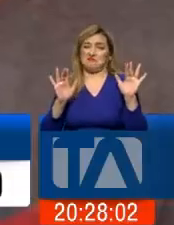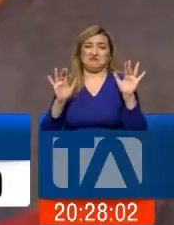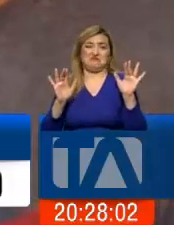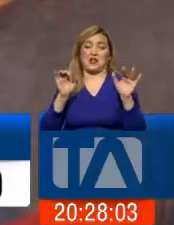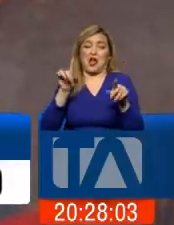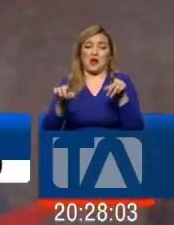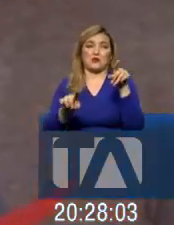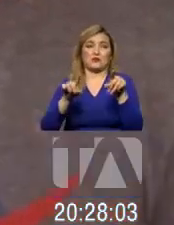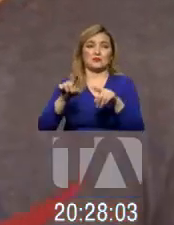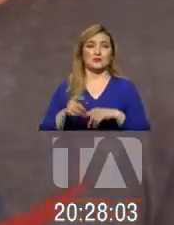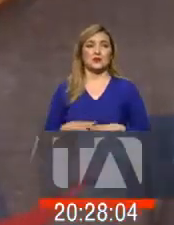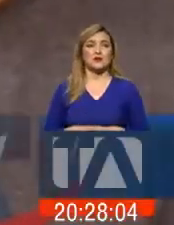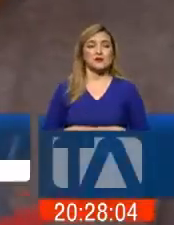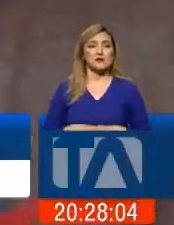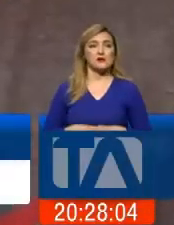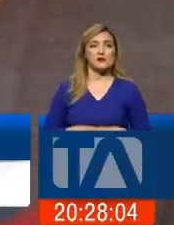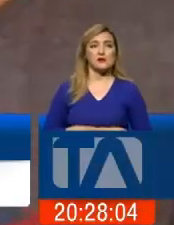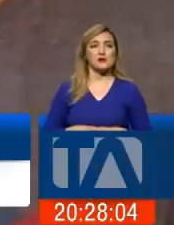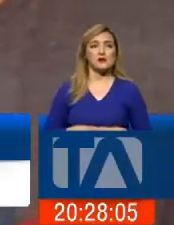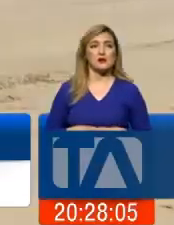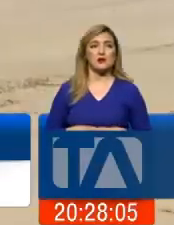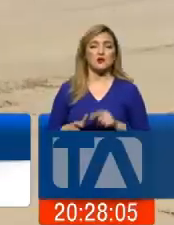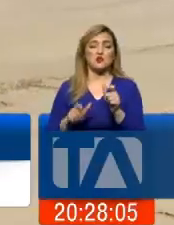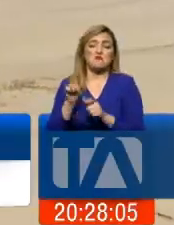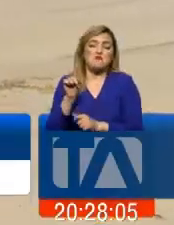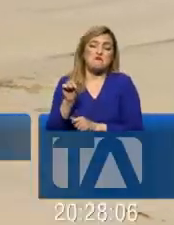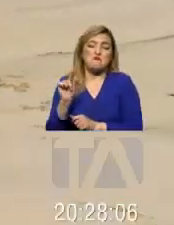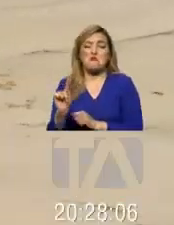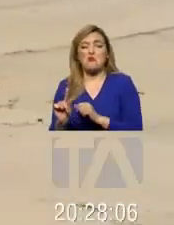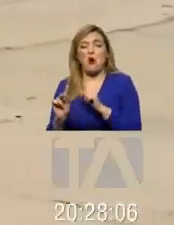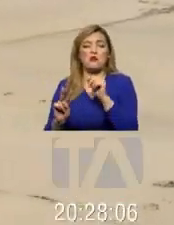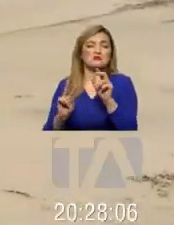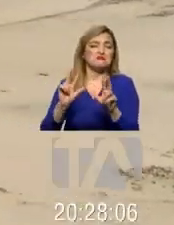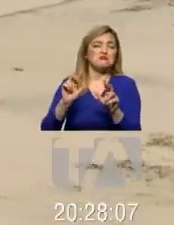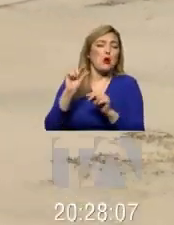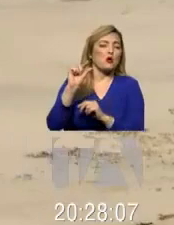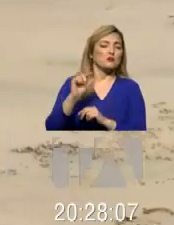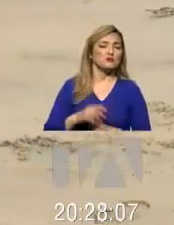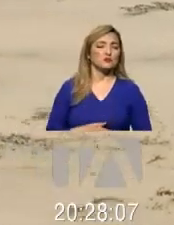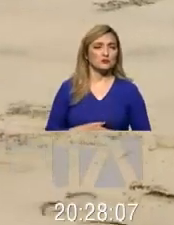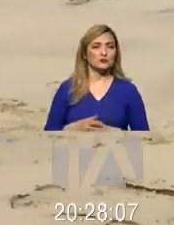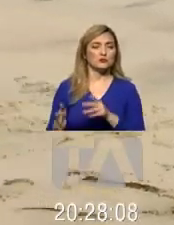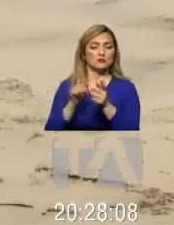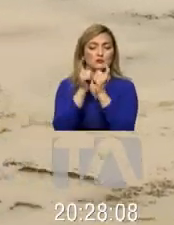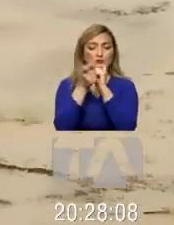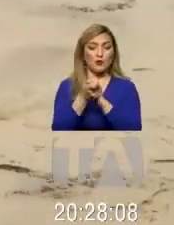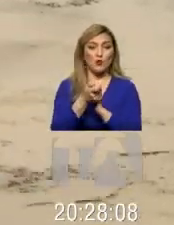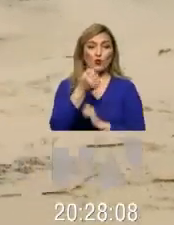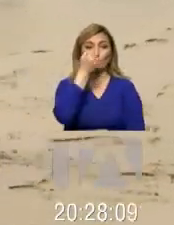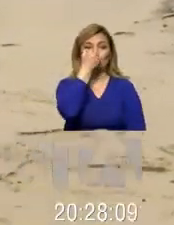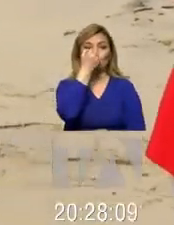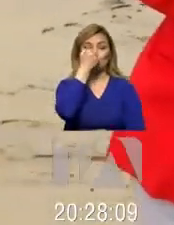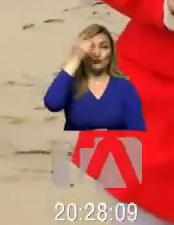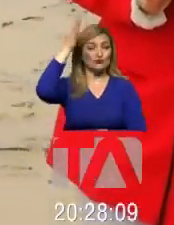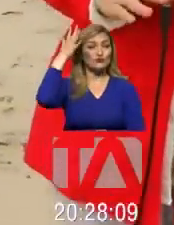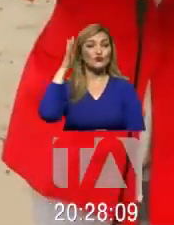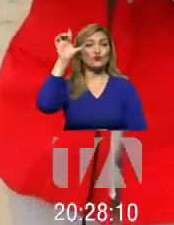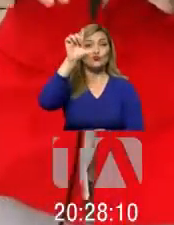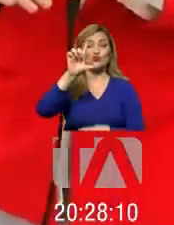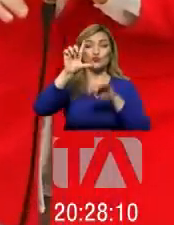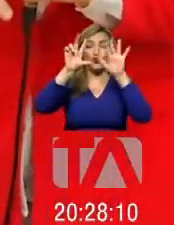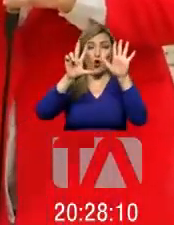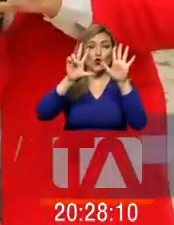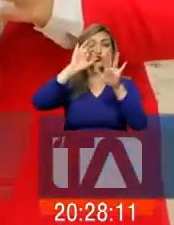comensales. Hoy día sí. Con lo poco que hay. Y es que este cambio de color de semáforo de rojo a amarillo, que este lunes 8 de